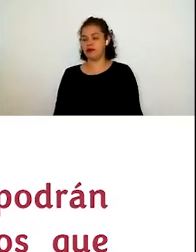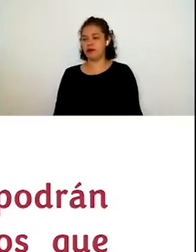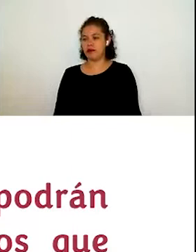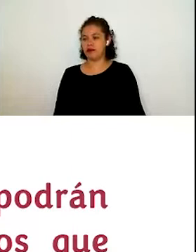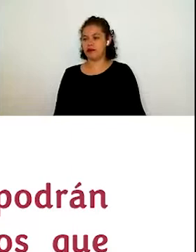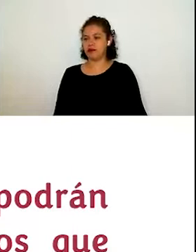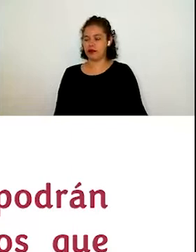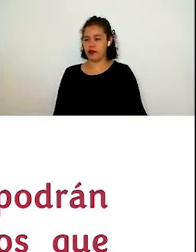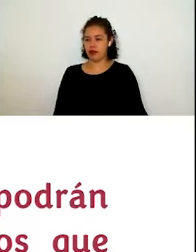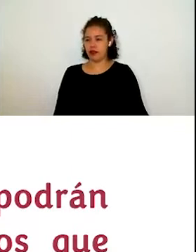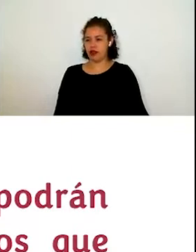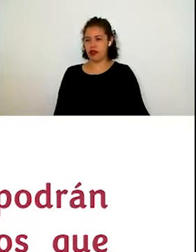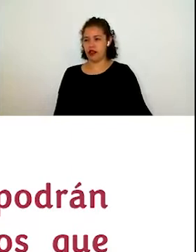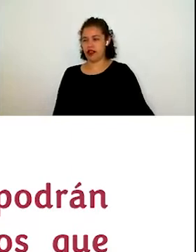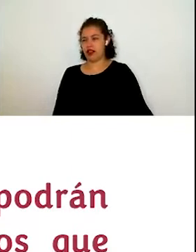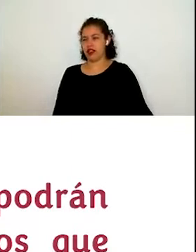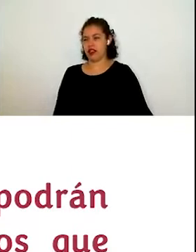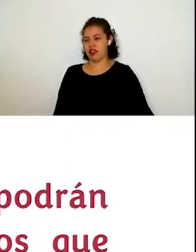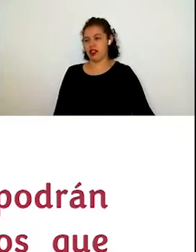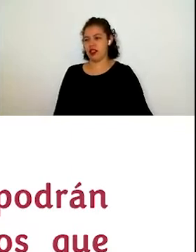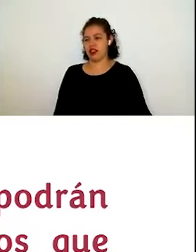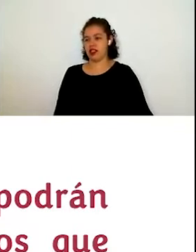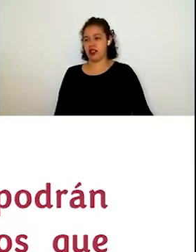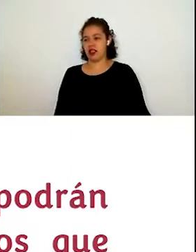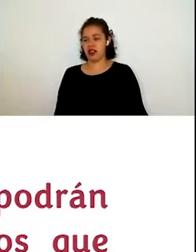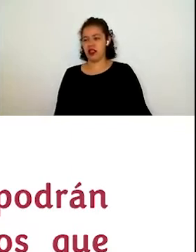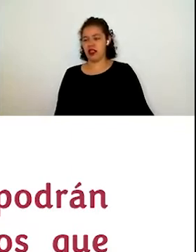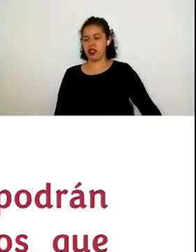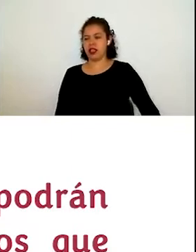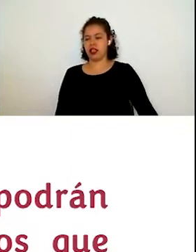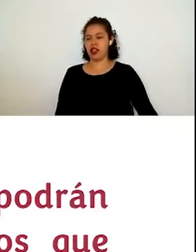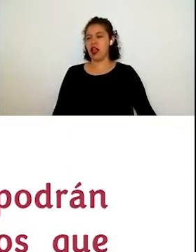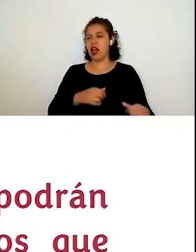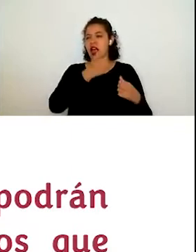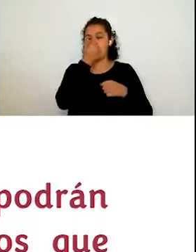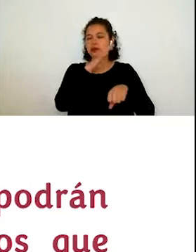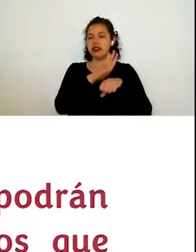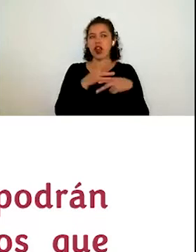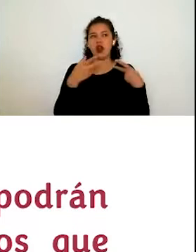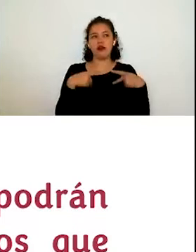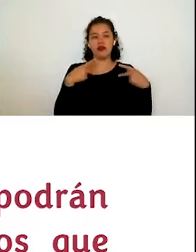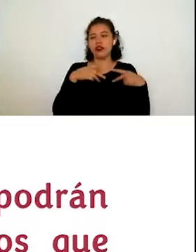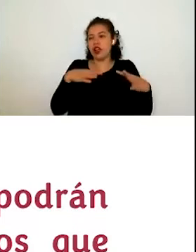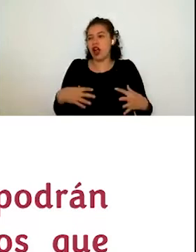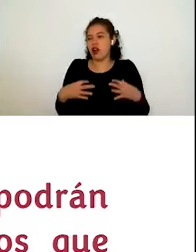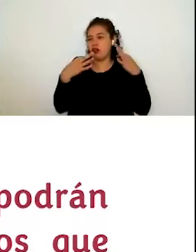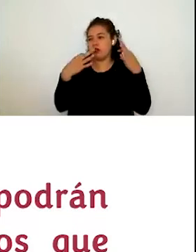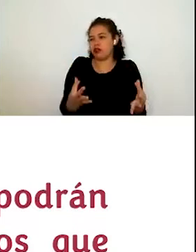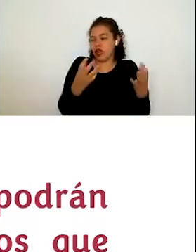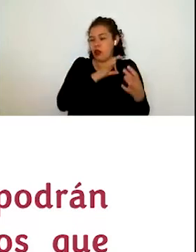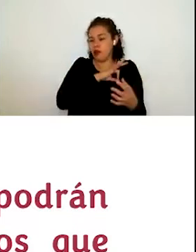el órgano de administración o el fundador que tiene derecho a designar a miembros del patronato